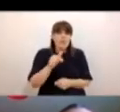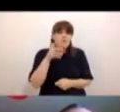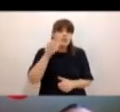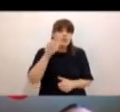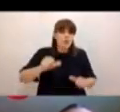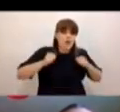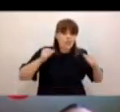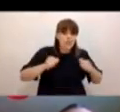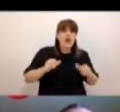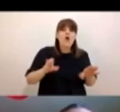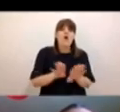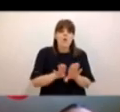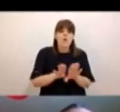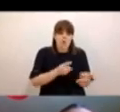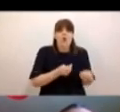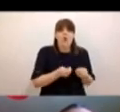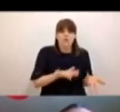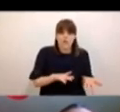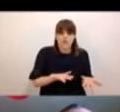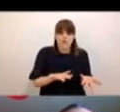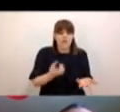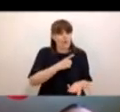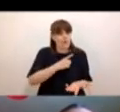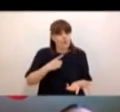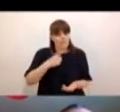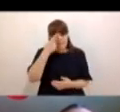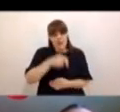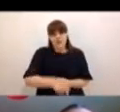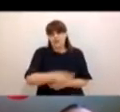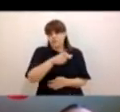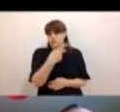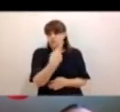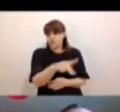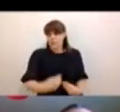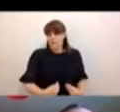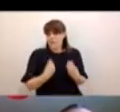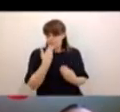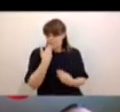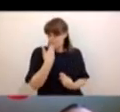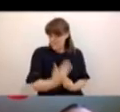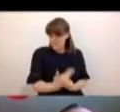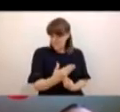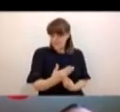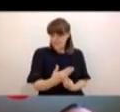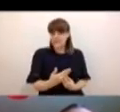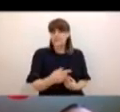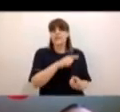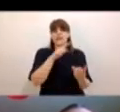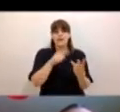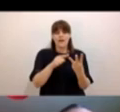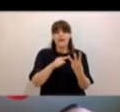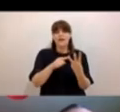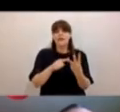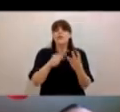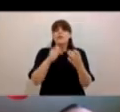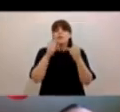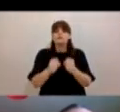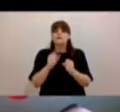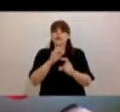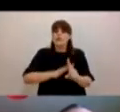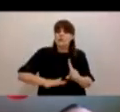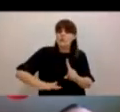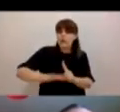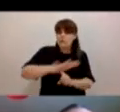tienen mano firme y los golpean tercero pues por supuesto hay que cambiar los entornos donde viven estas niñas y niños cuarto yo creo que es uno de los más